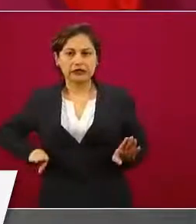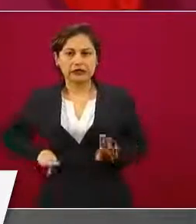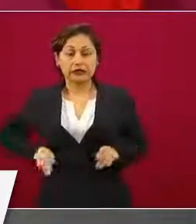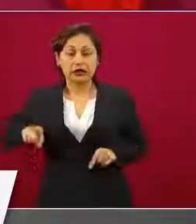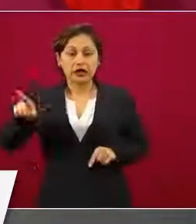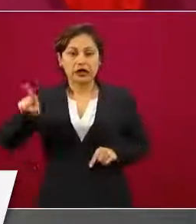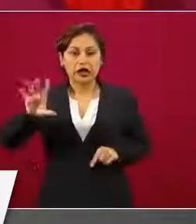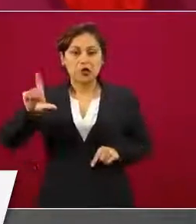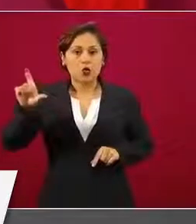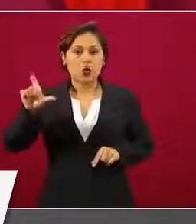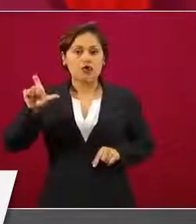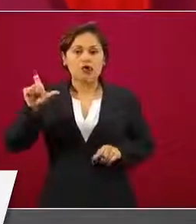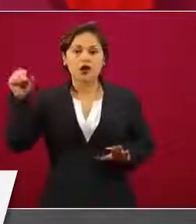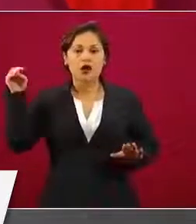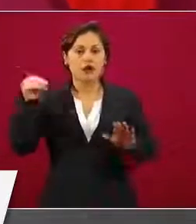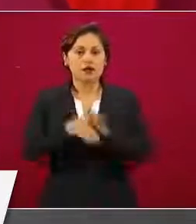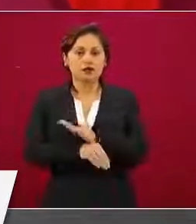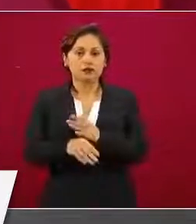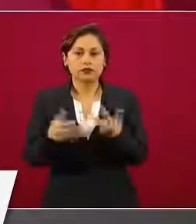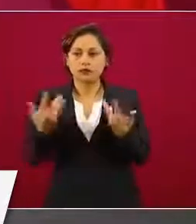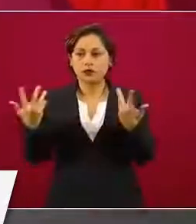pues ¿cómo se quedan?